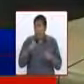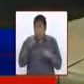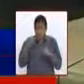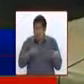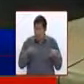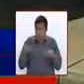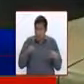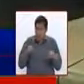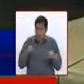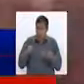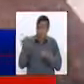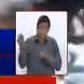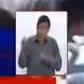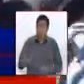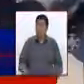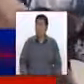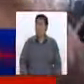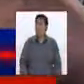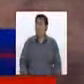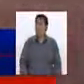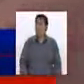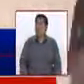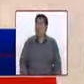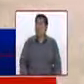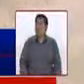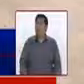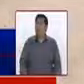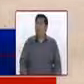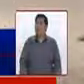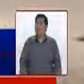documentar en las imágenes.